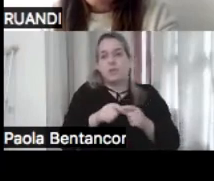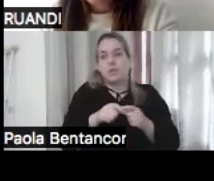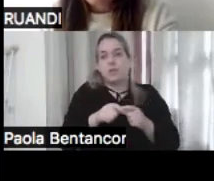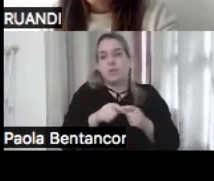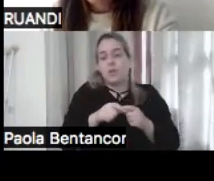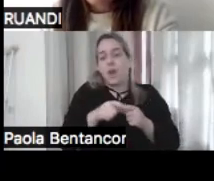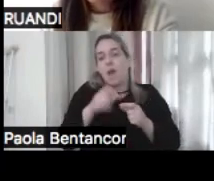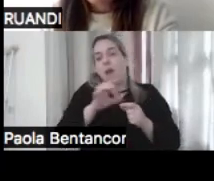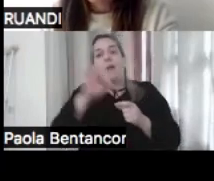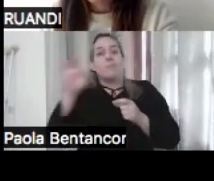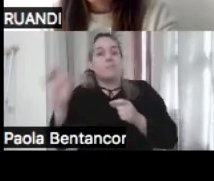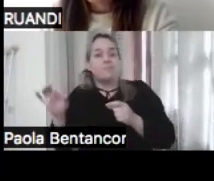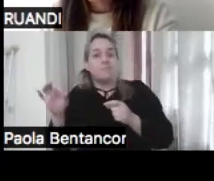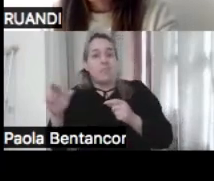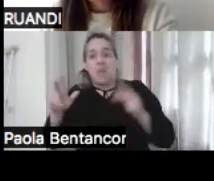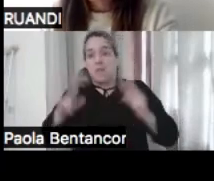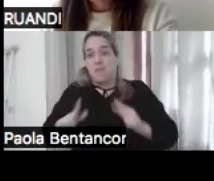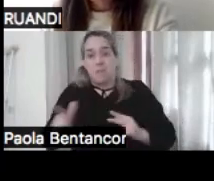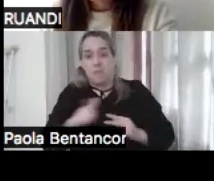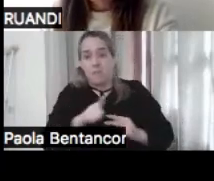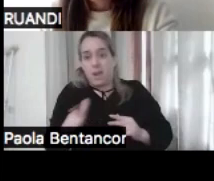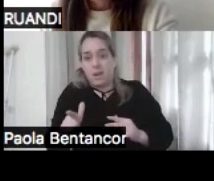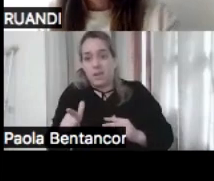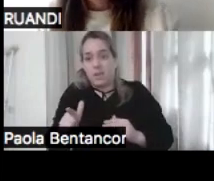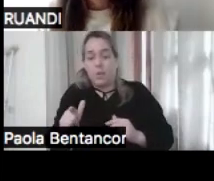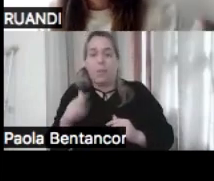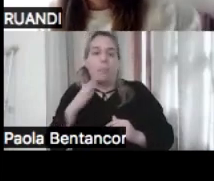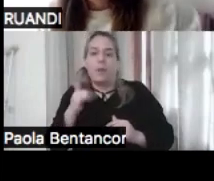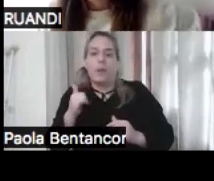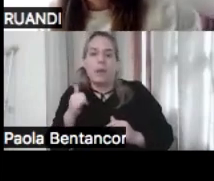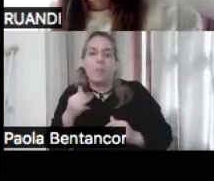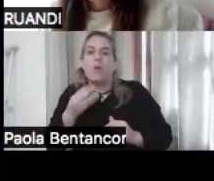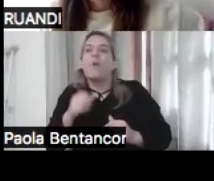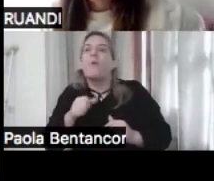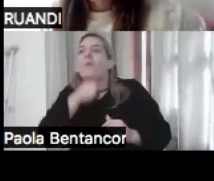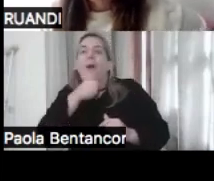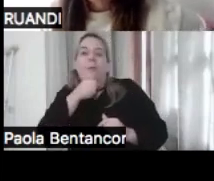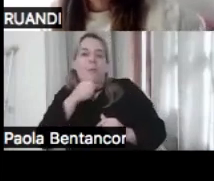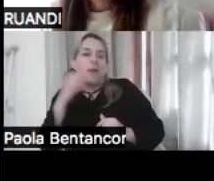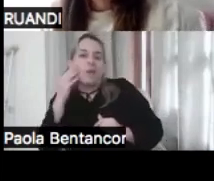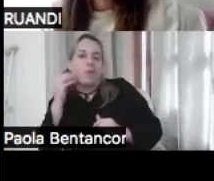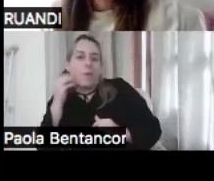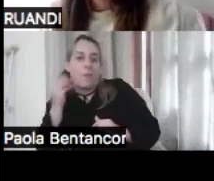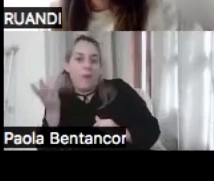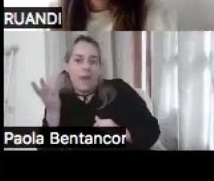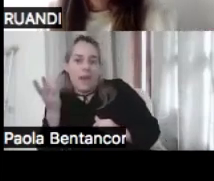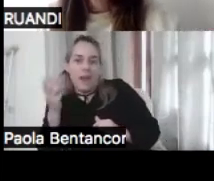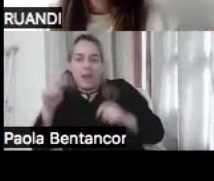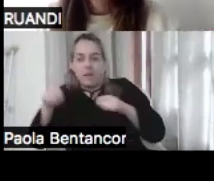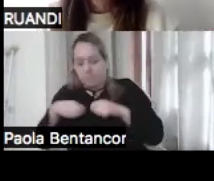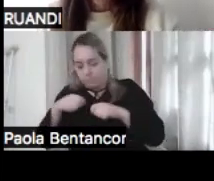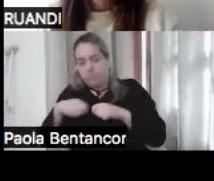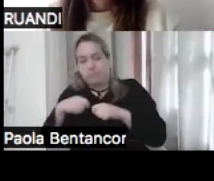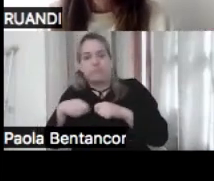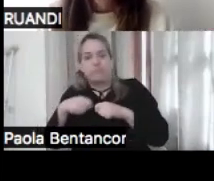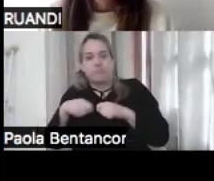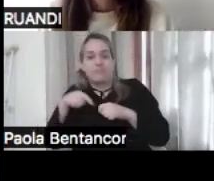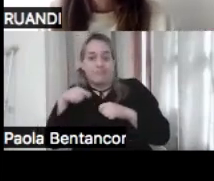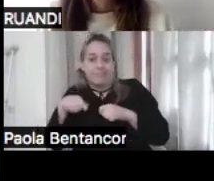sabe coser. Entonces, muchas de, de estas herramientas de apoyo a veces están